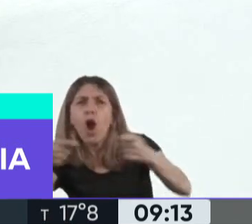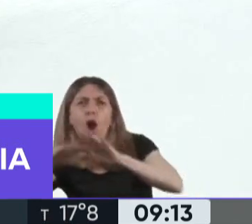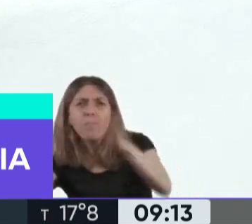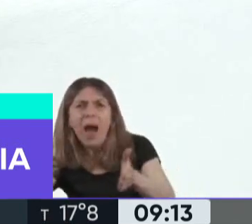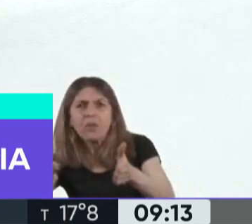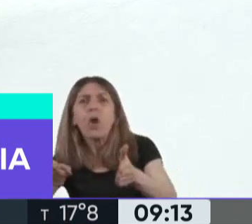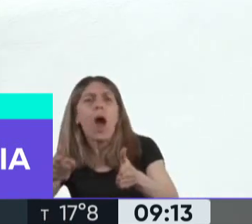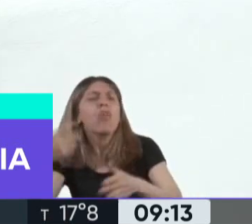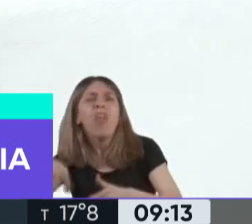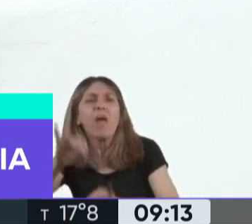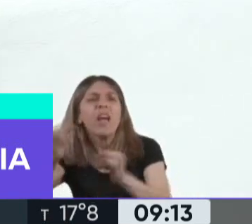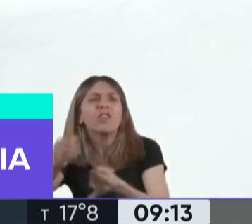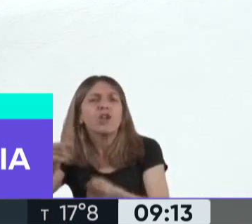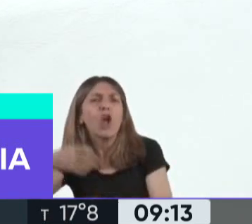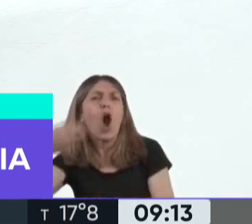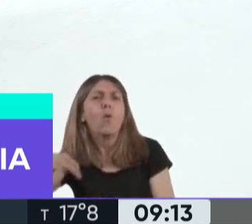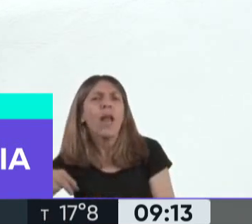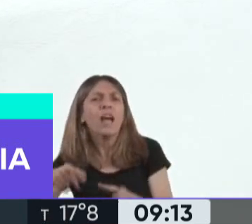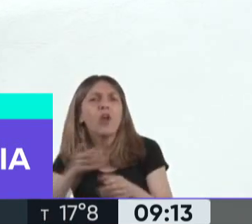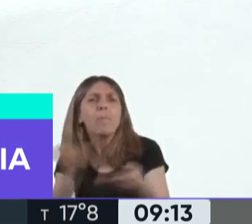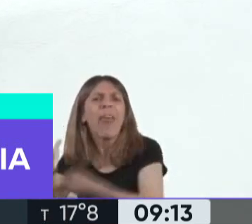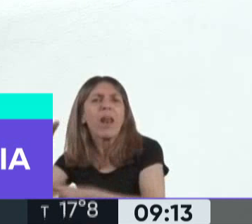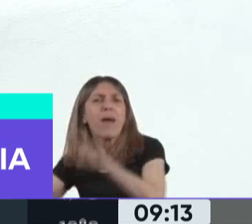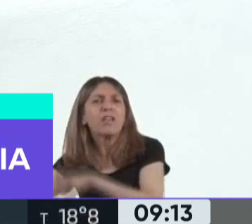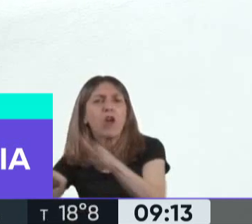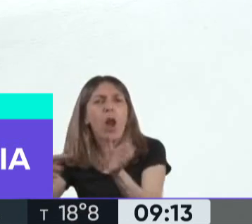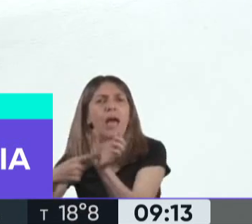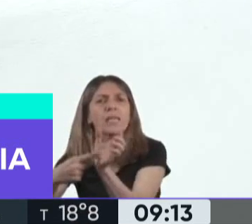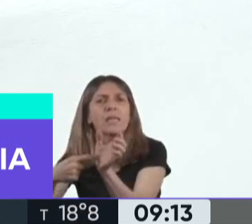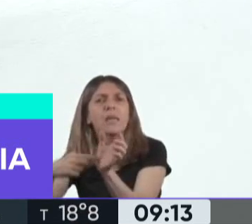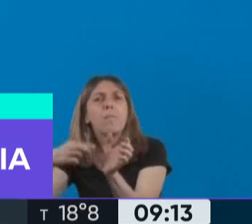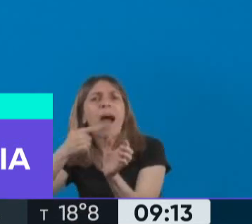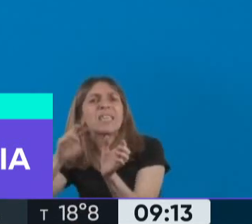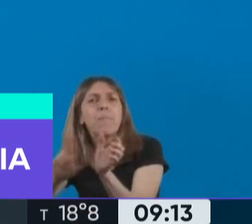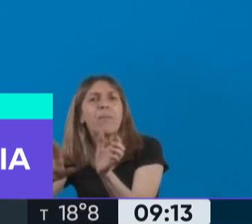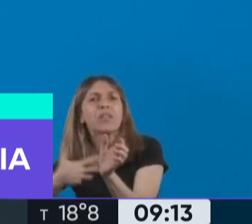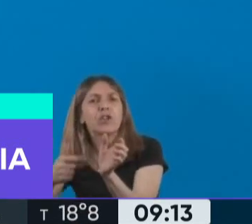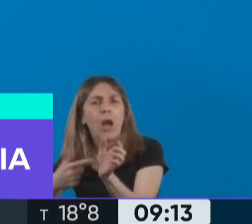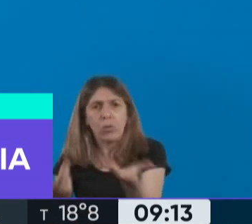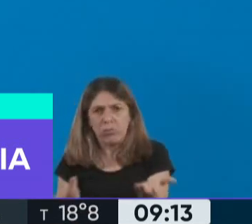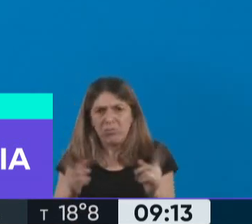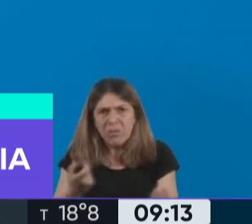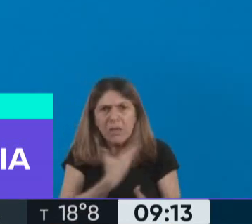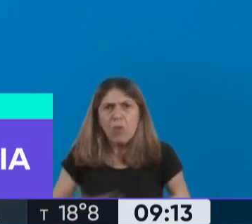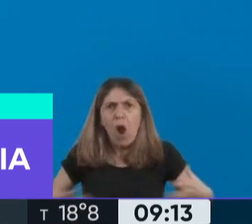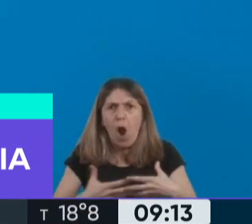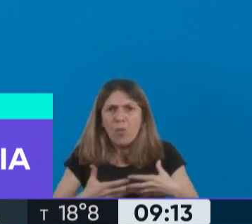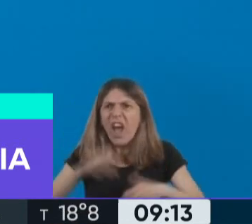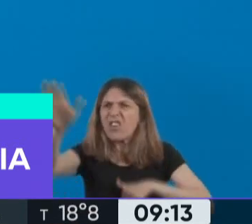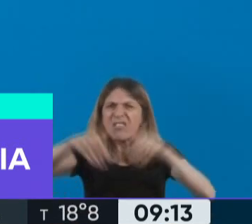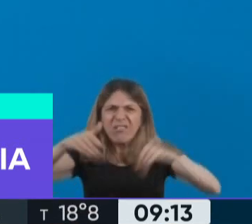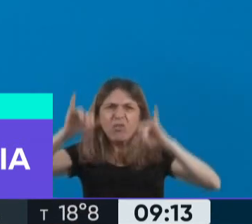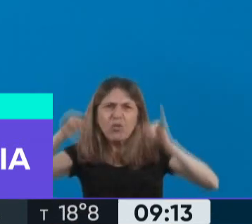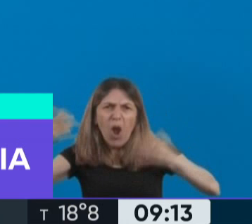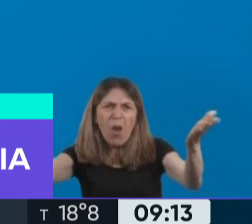el pase sanitario, a tomar los recaudos del caso que implica el pase sanitario, cuando el propio gobierno convoca a una marcha sin